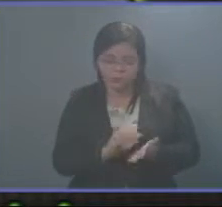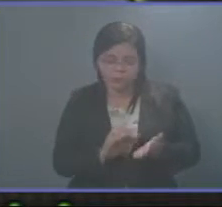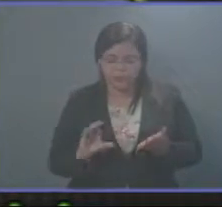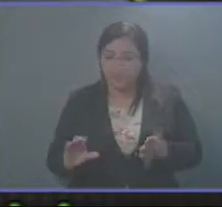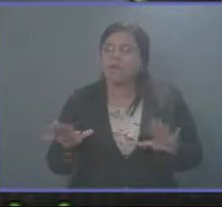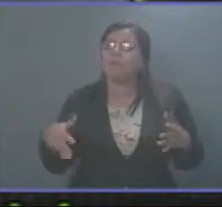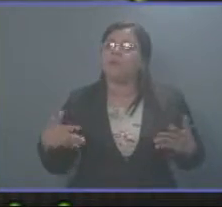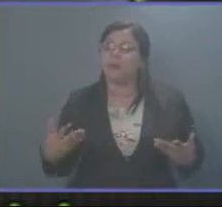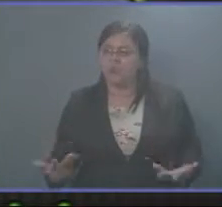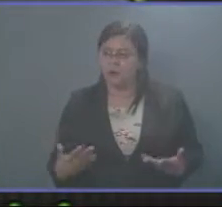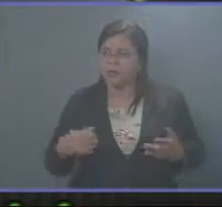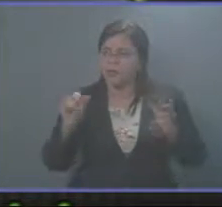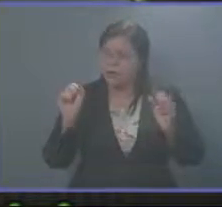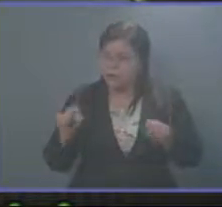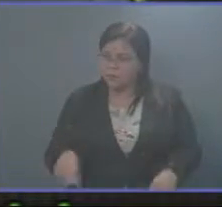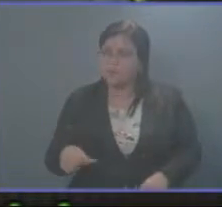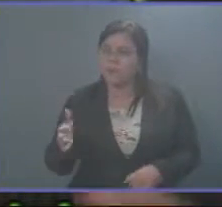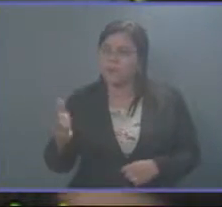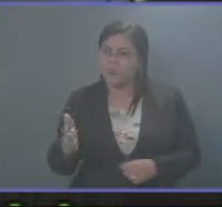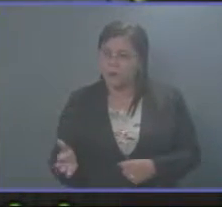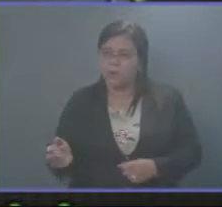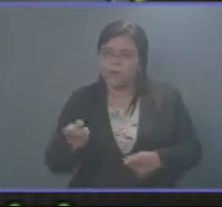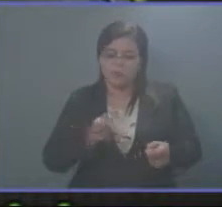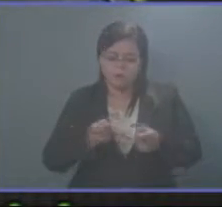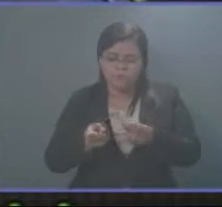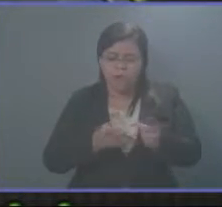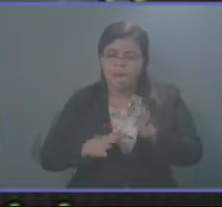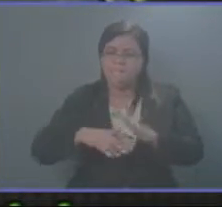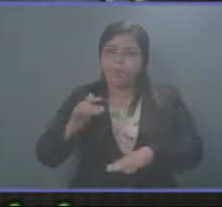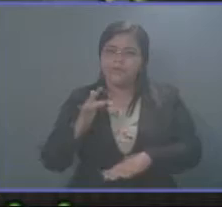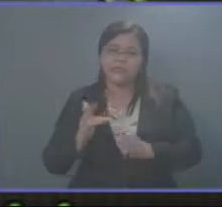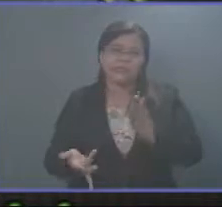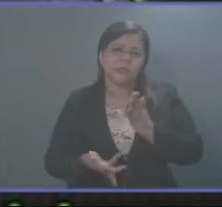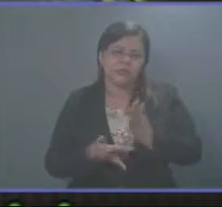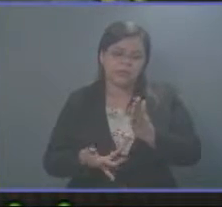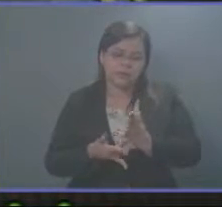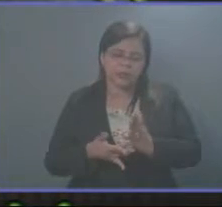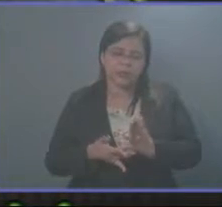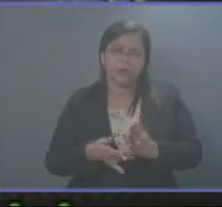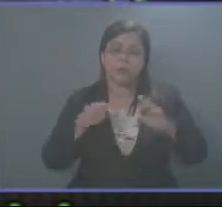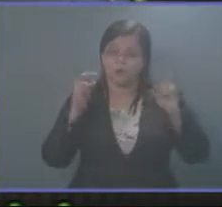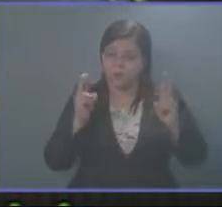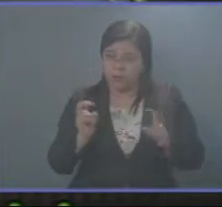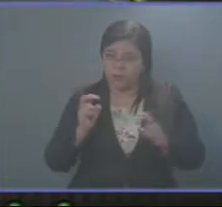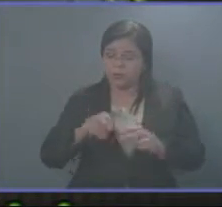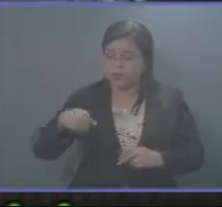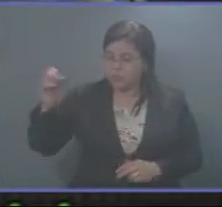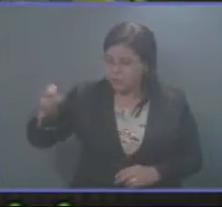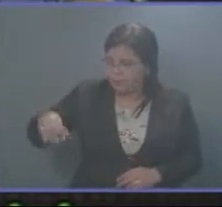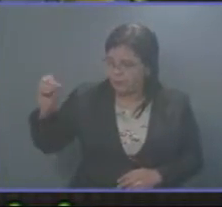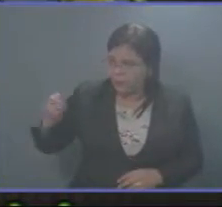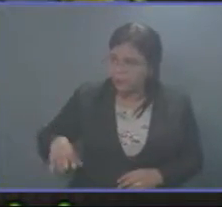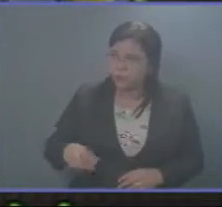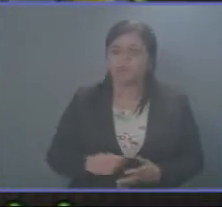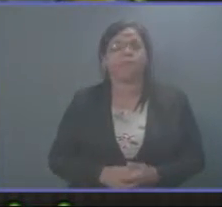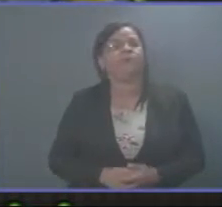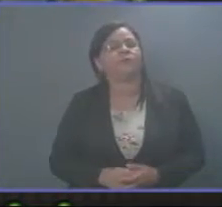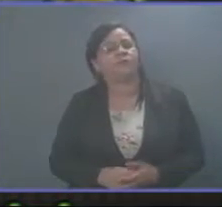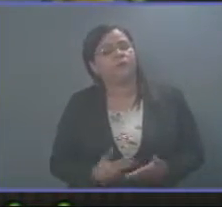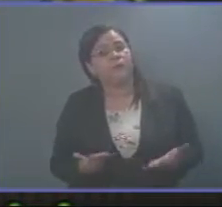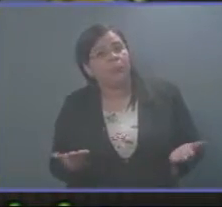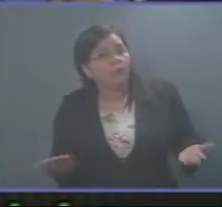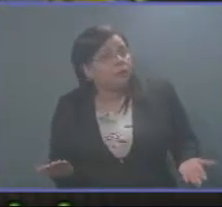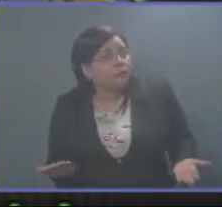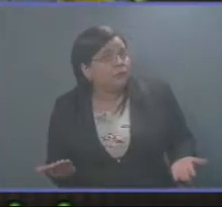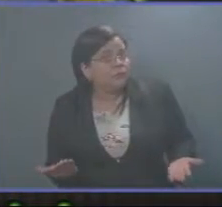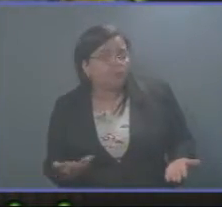sea utilizado en un manejo más técnico en el tema de la basura. Resulta